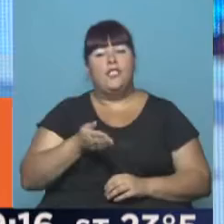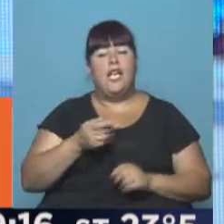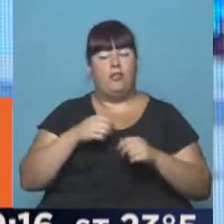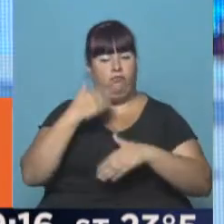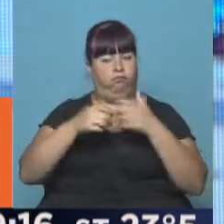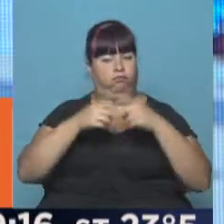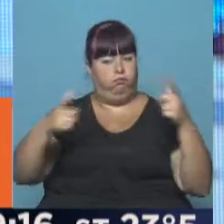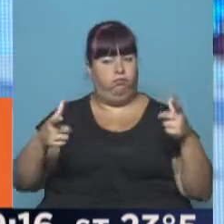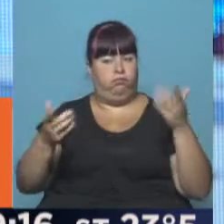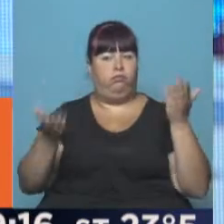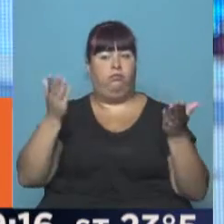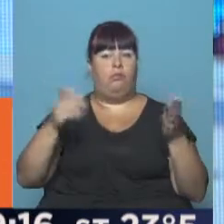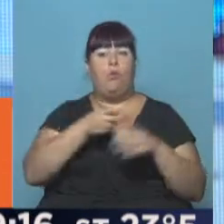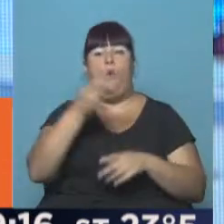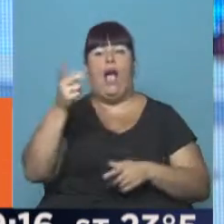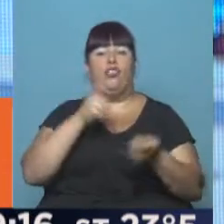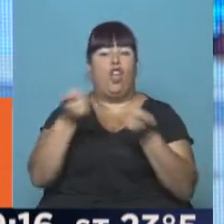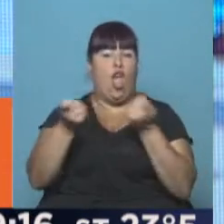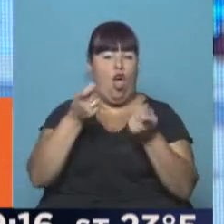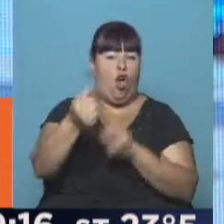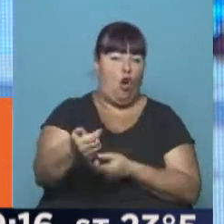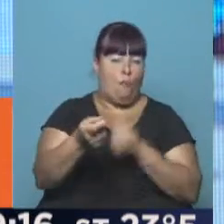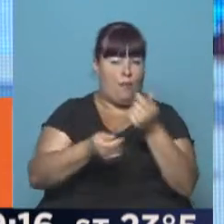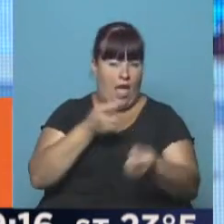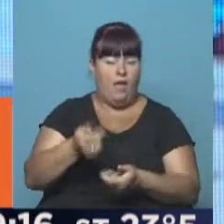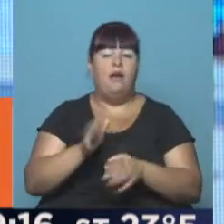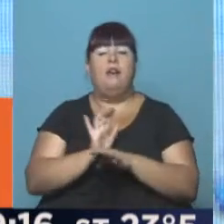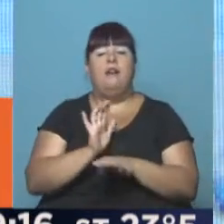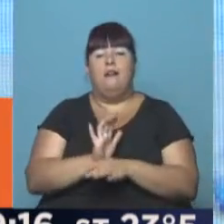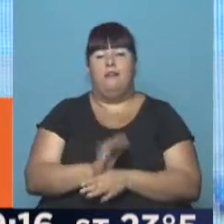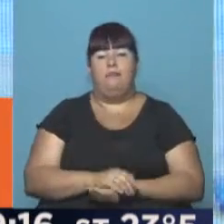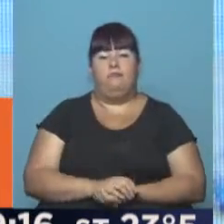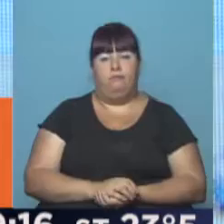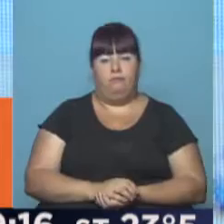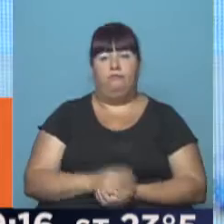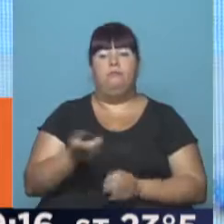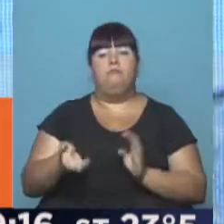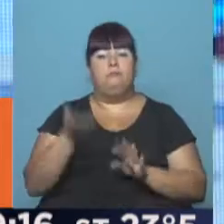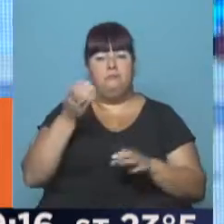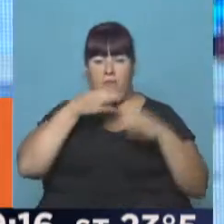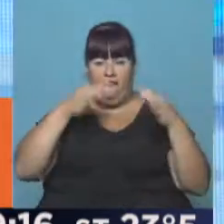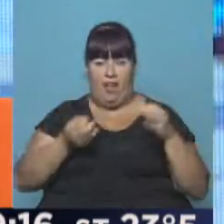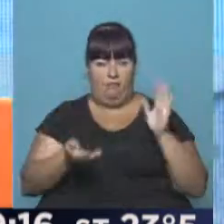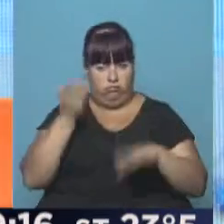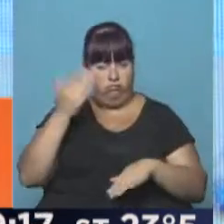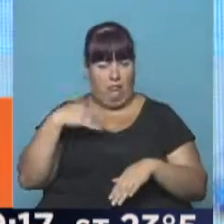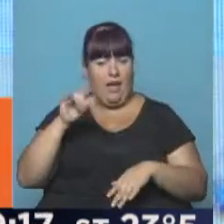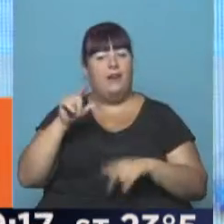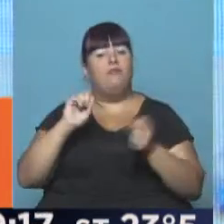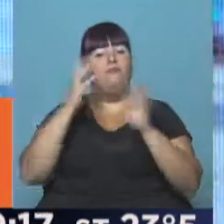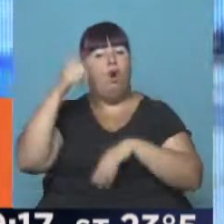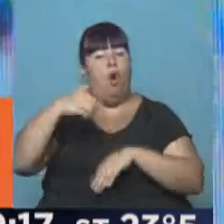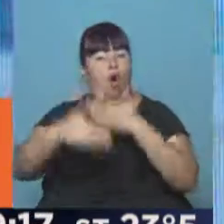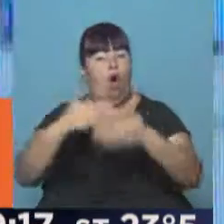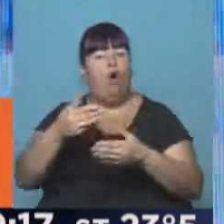crecimiento en cantidad de transacciones digamos de compras con lo cual hay un crecimiento real si esto es una tendencia que